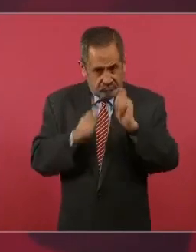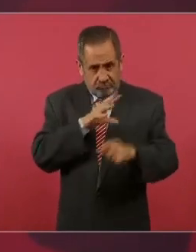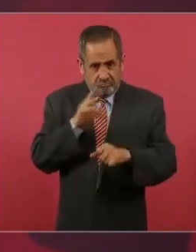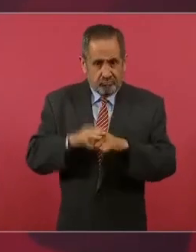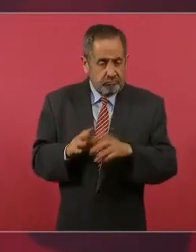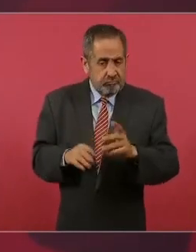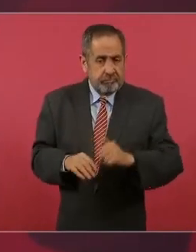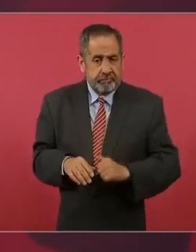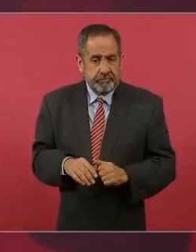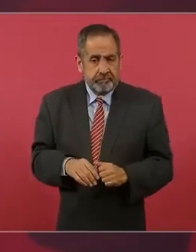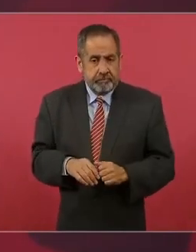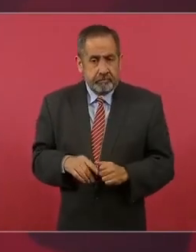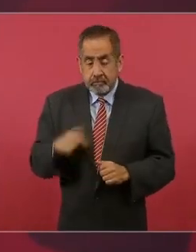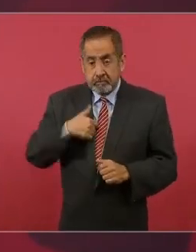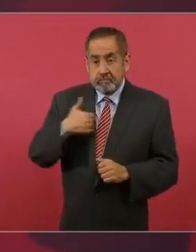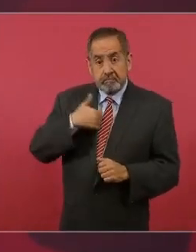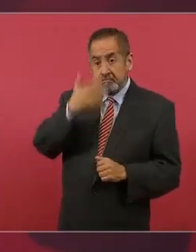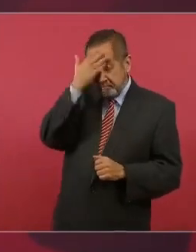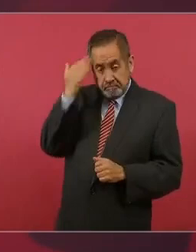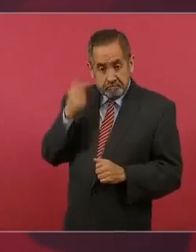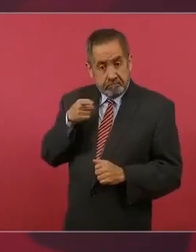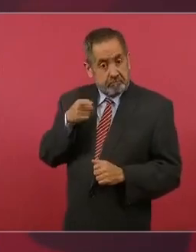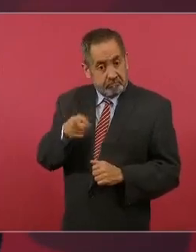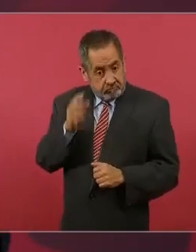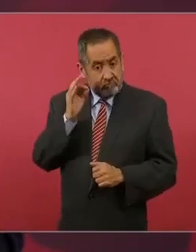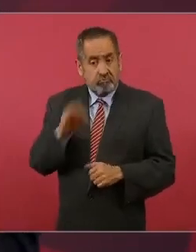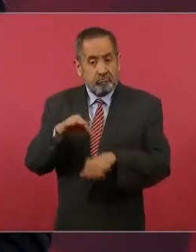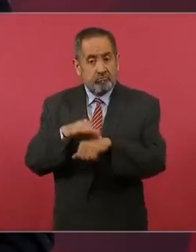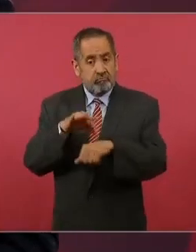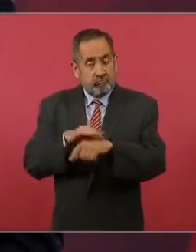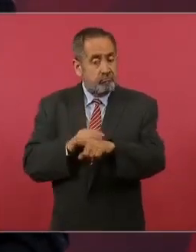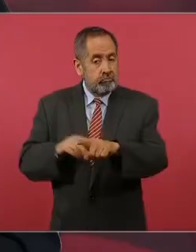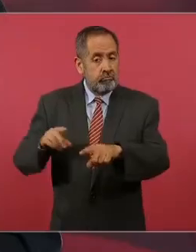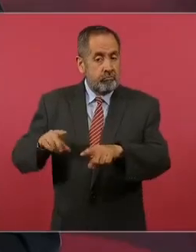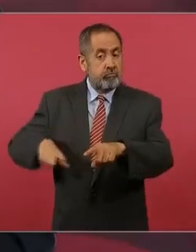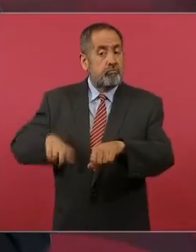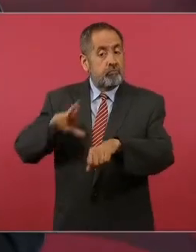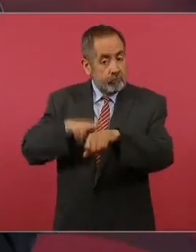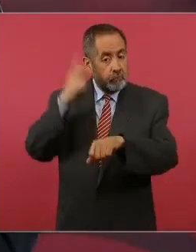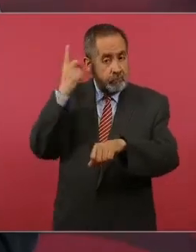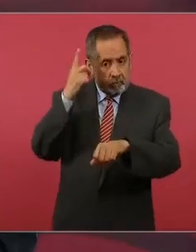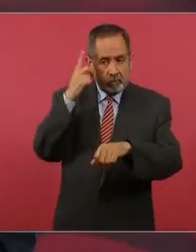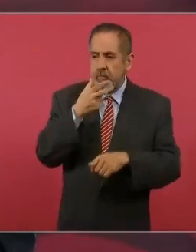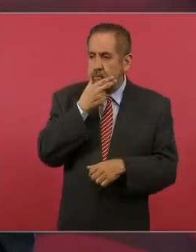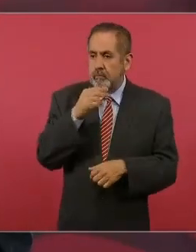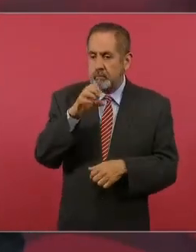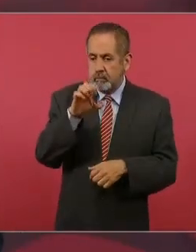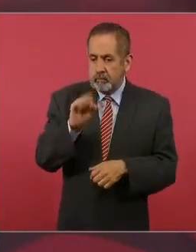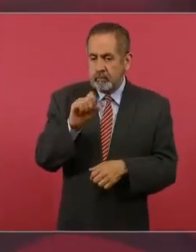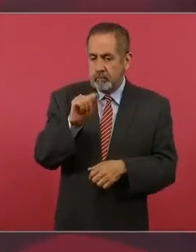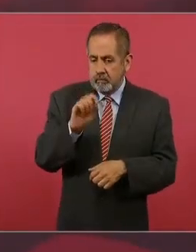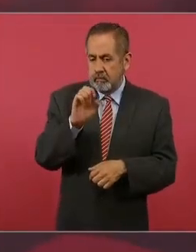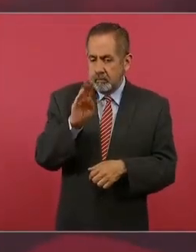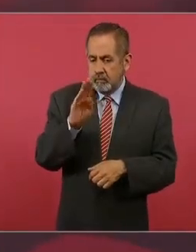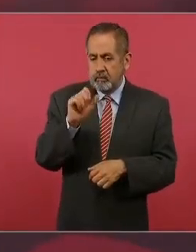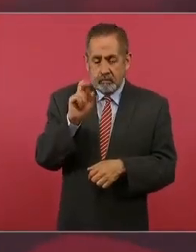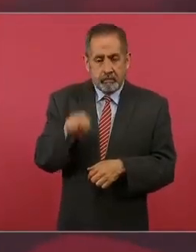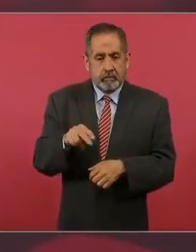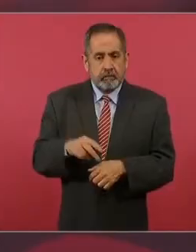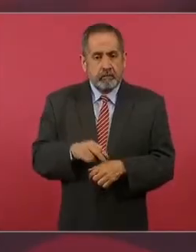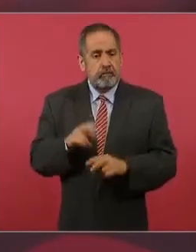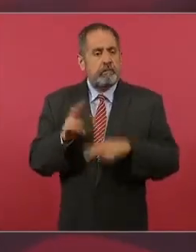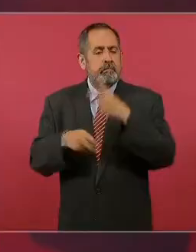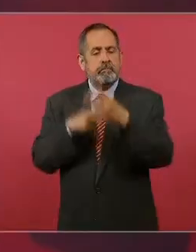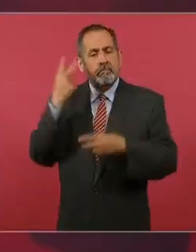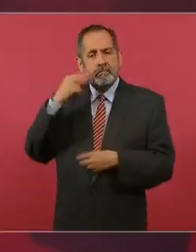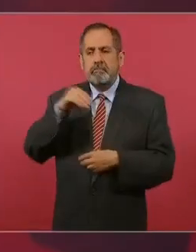Yo no lo sabía. Y Esteban, y fuimos a una